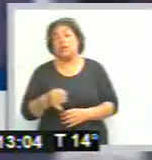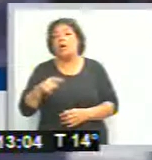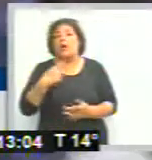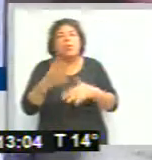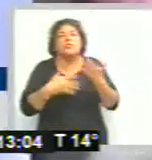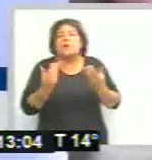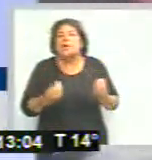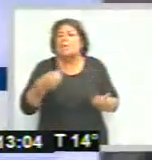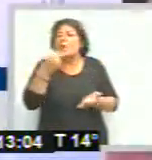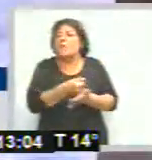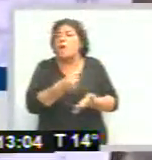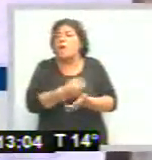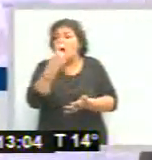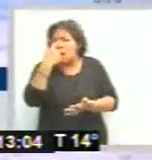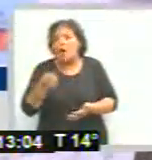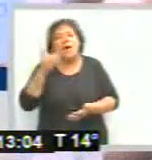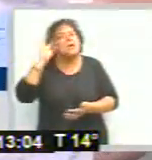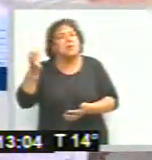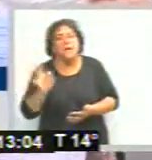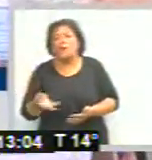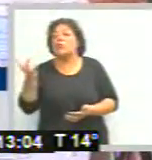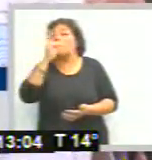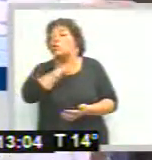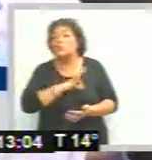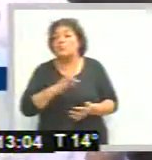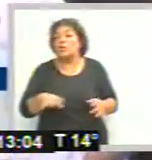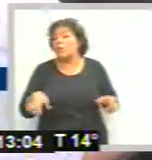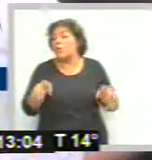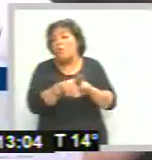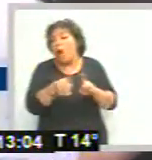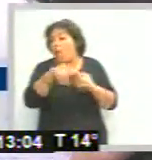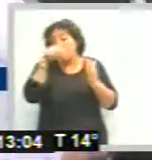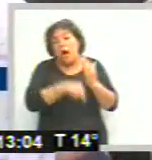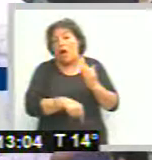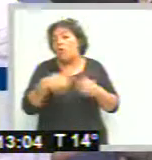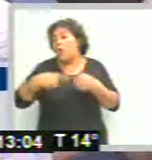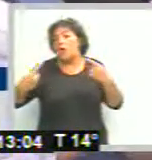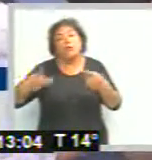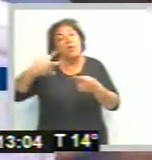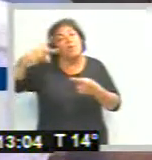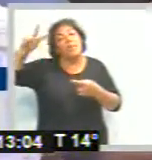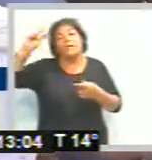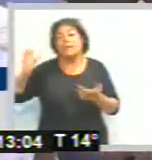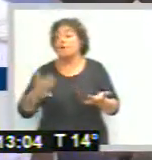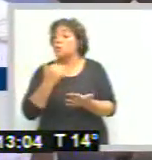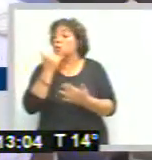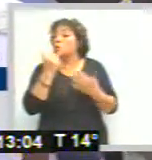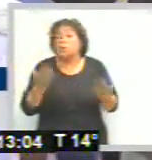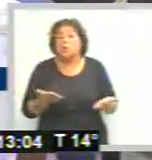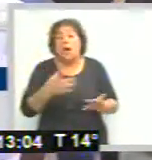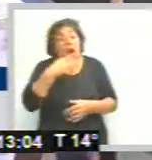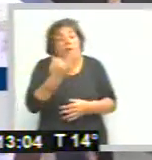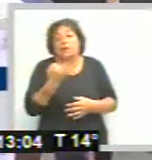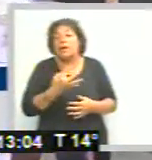para seguir pagando el gas teniendo en cuenta que los ingresos siguen siendo los mismos y las cosas continúan aumentando? Y no sé, yo creo que tendríamos